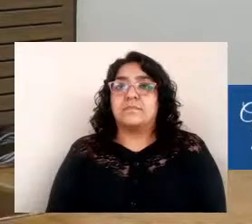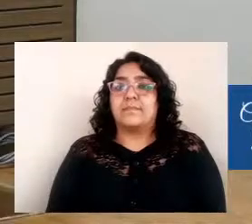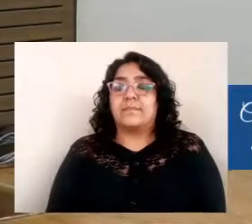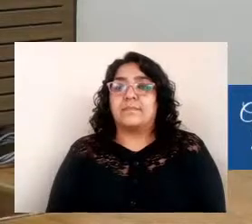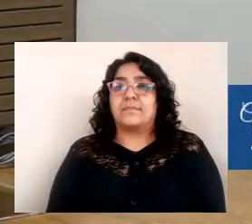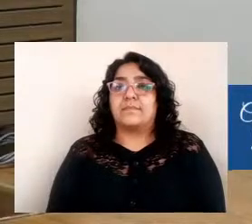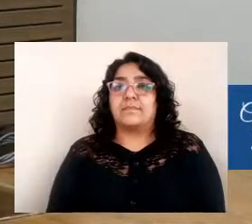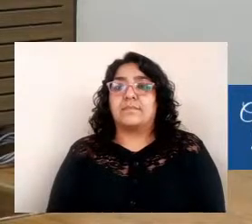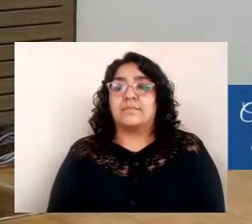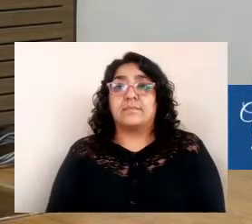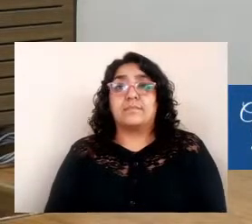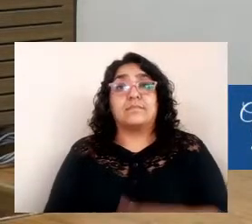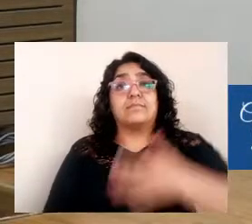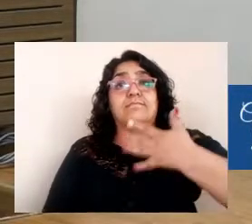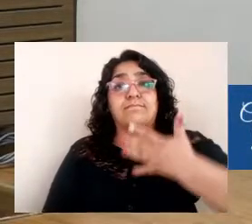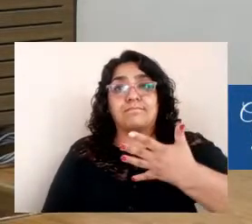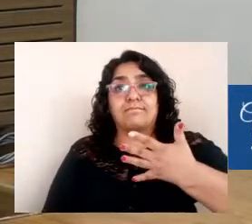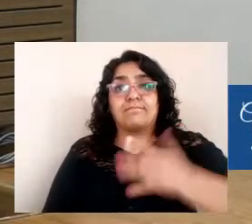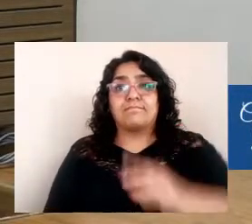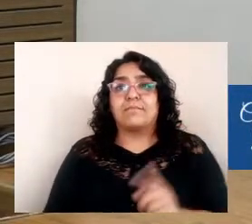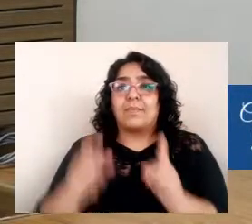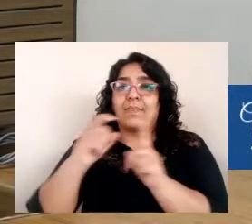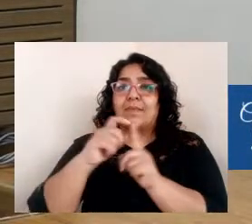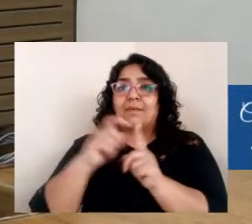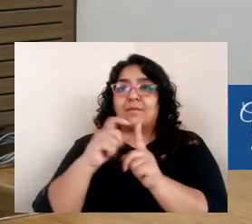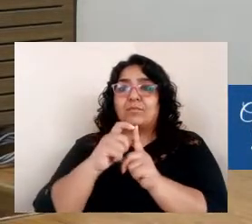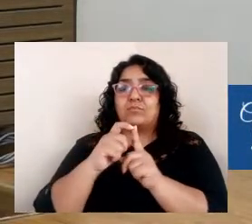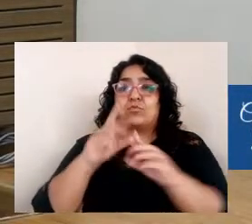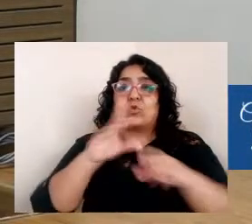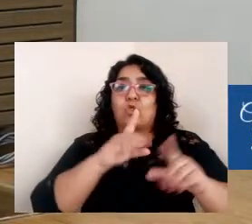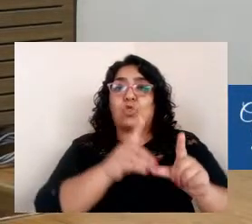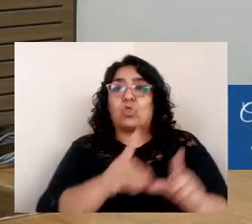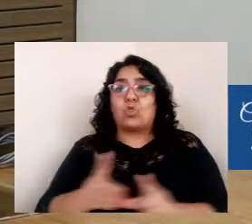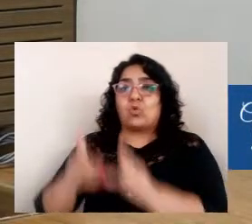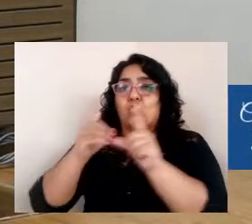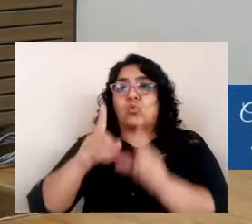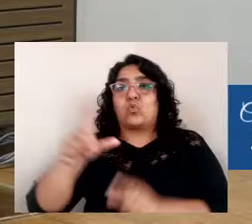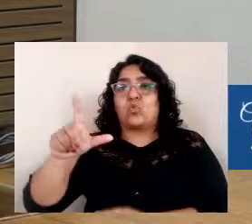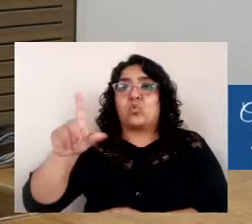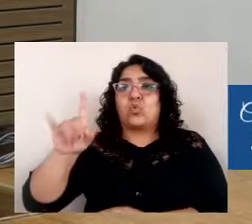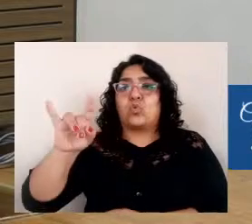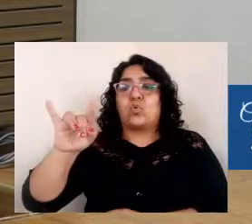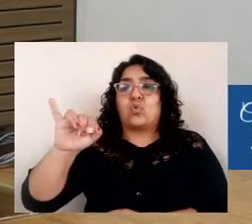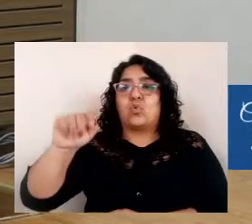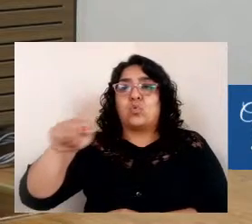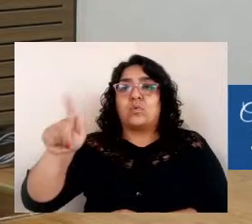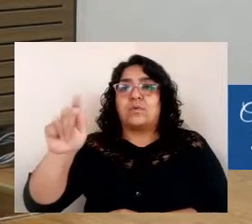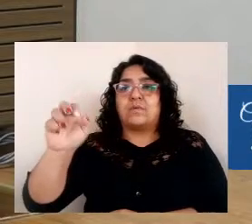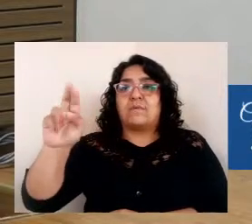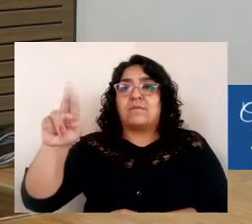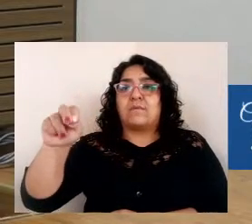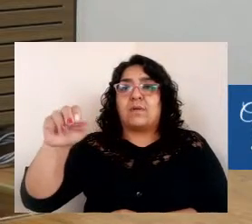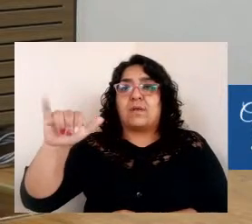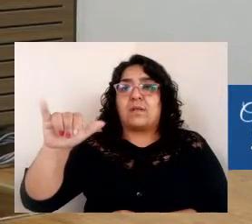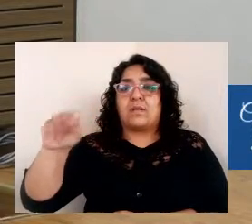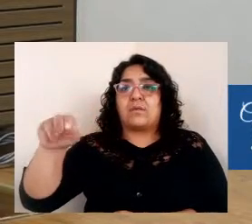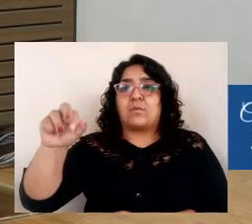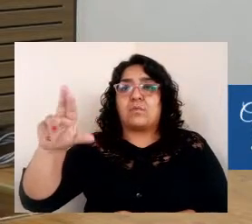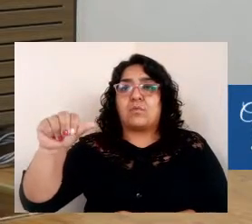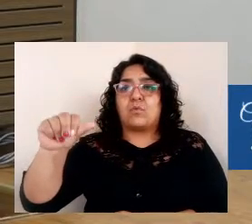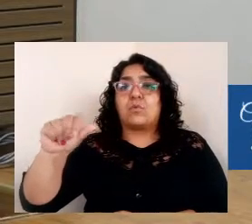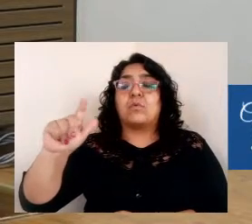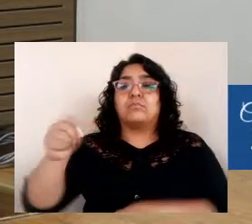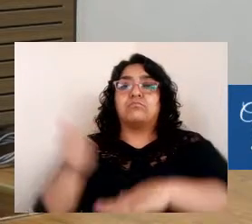Quinto. Palabras del doctor Luis Ferney Mora Acosta, decano de la Facultad de Humanidades y